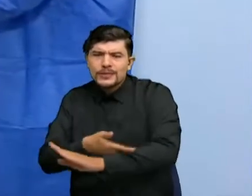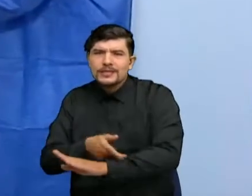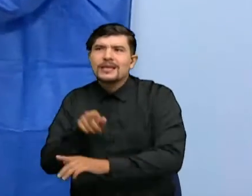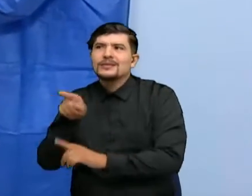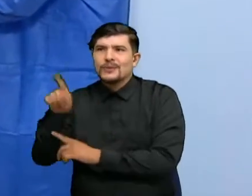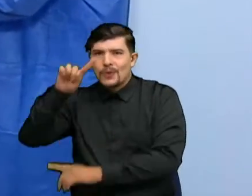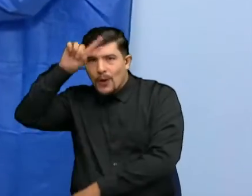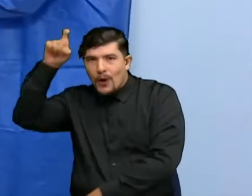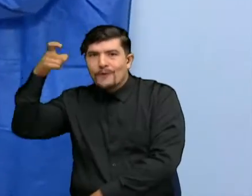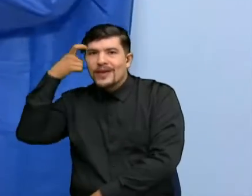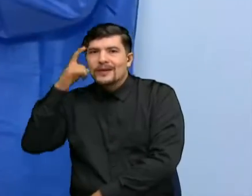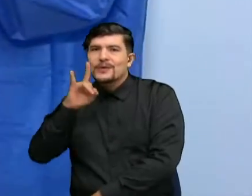gobierno de los eeuu